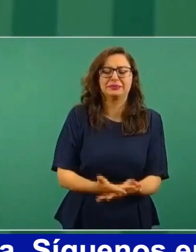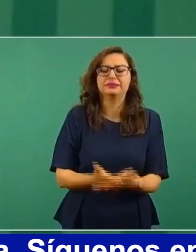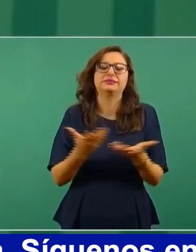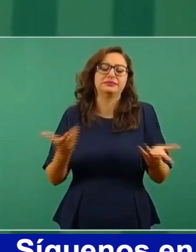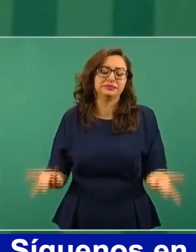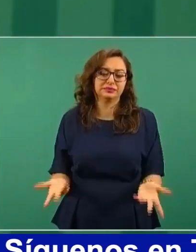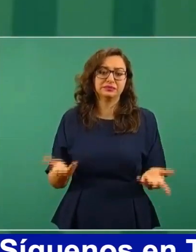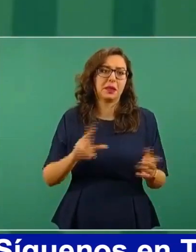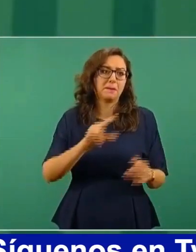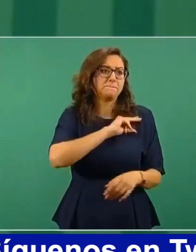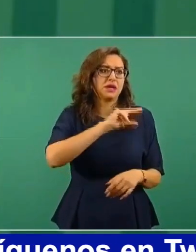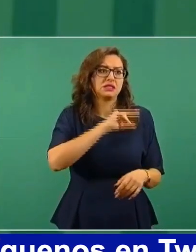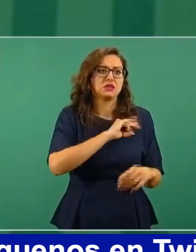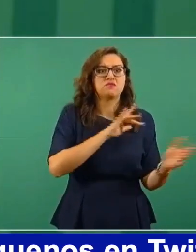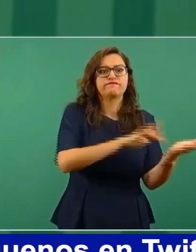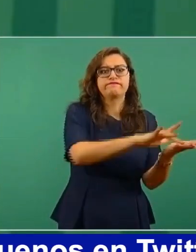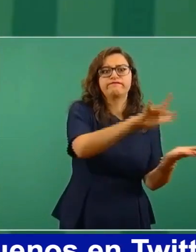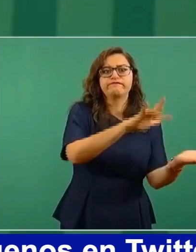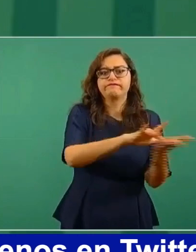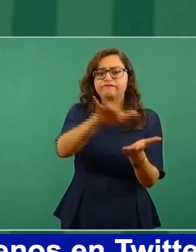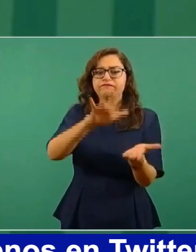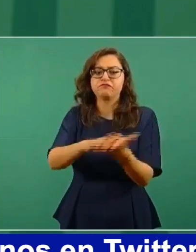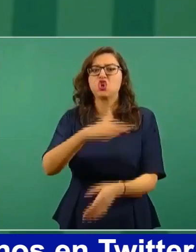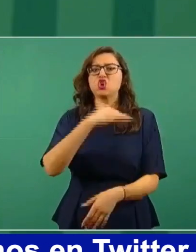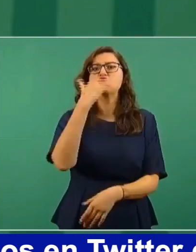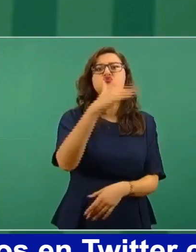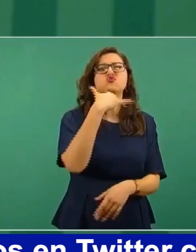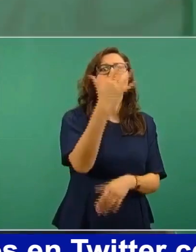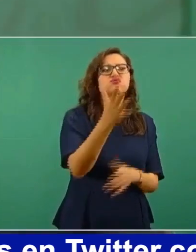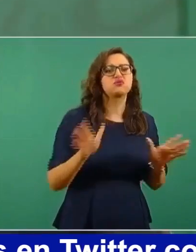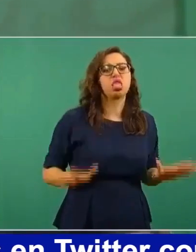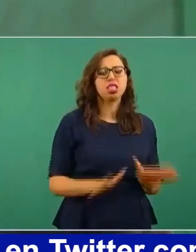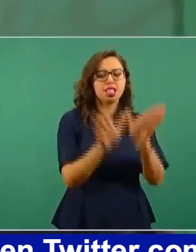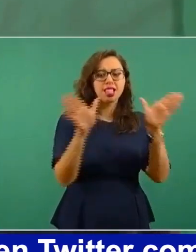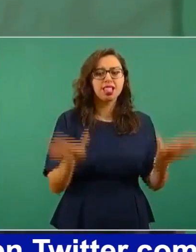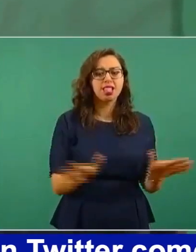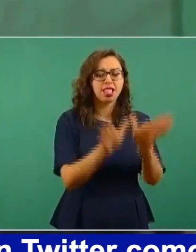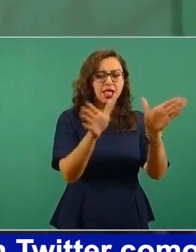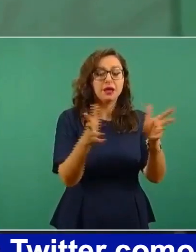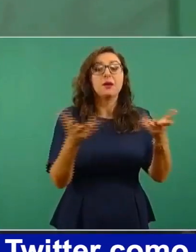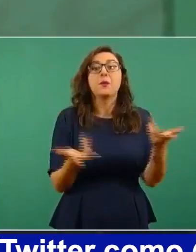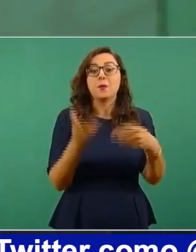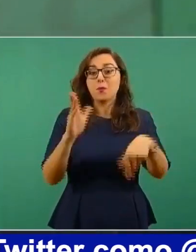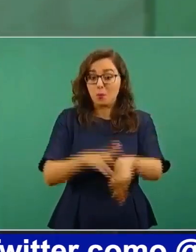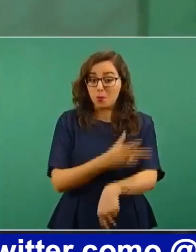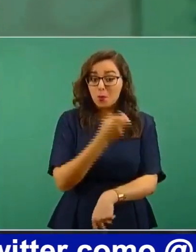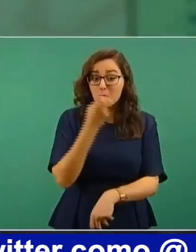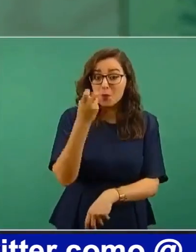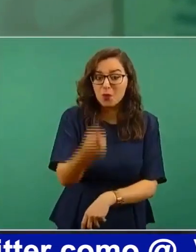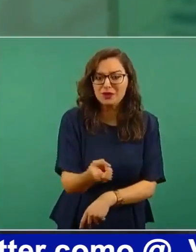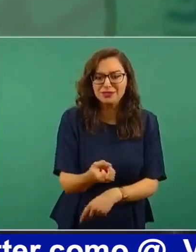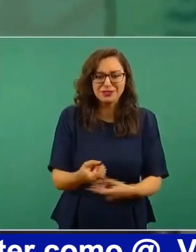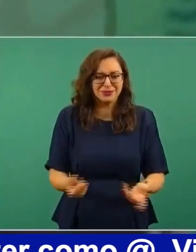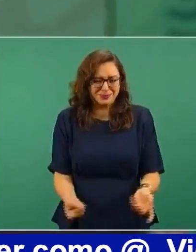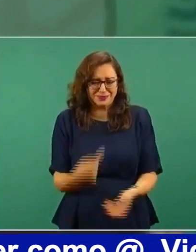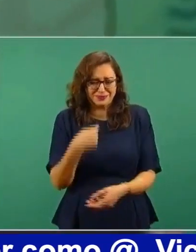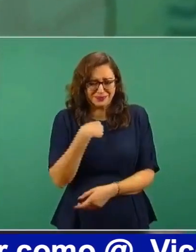que ha favorecido la corrupción. Pero eso se me hizo muy